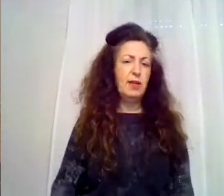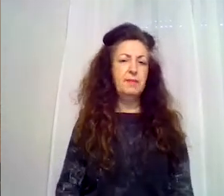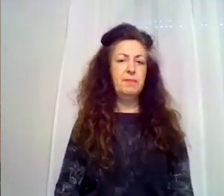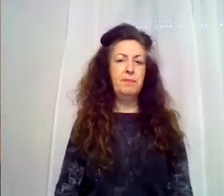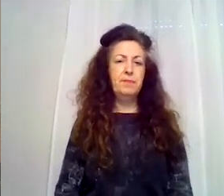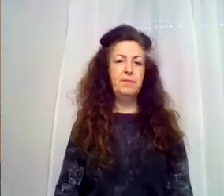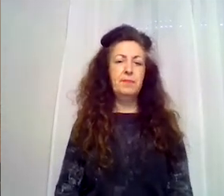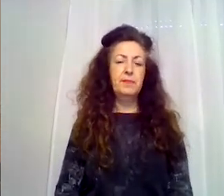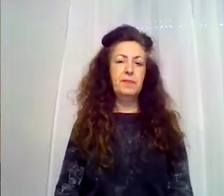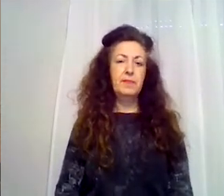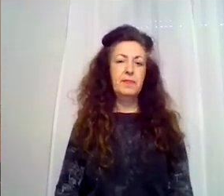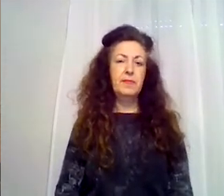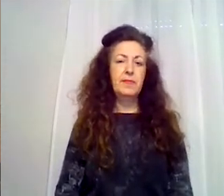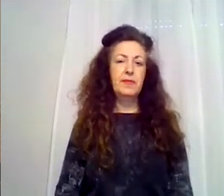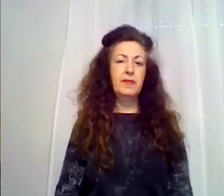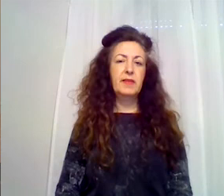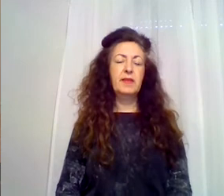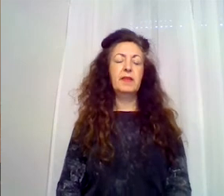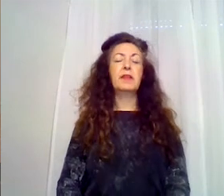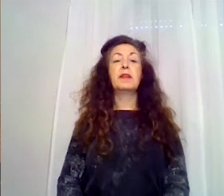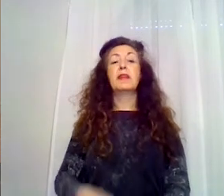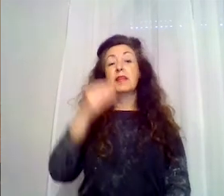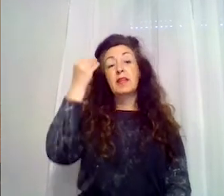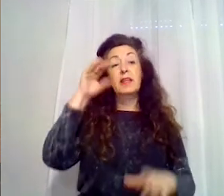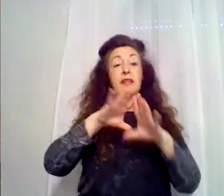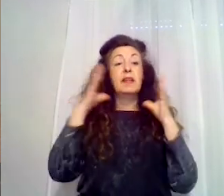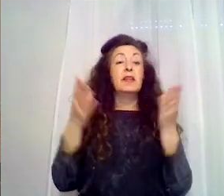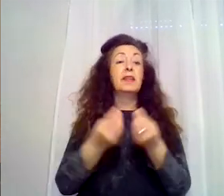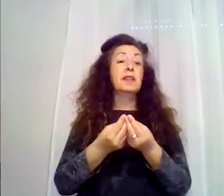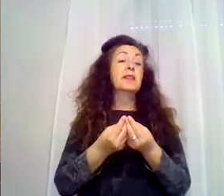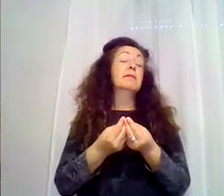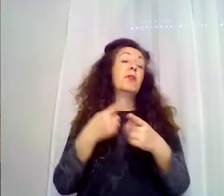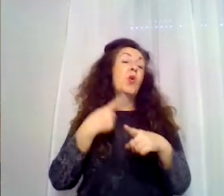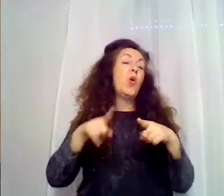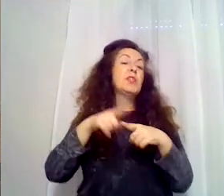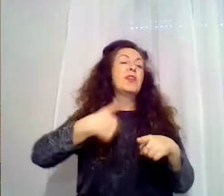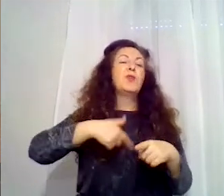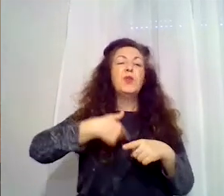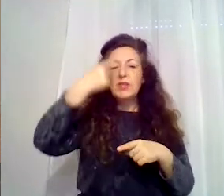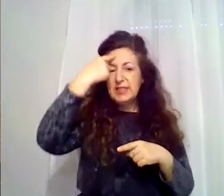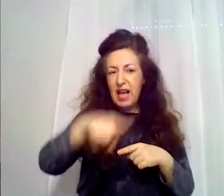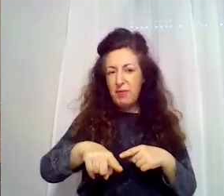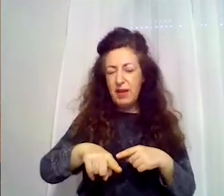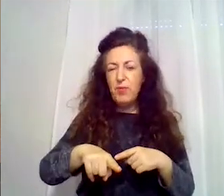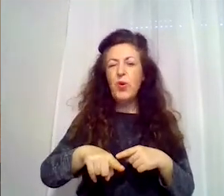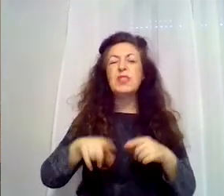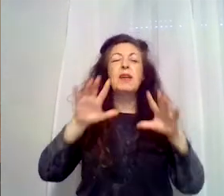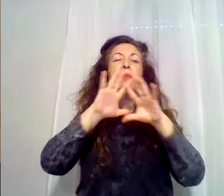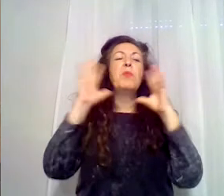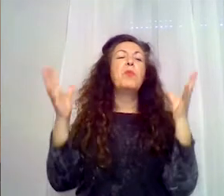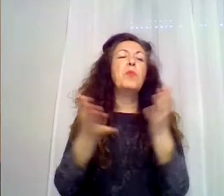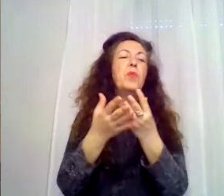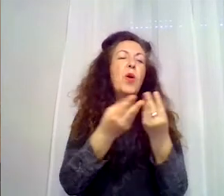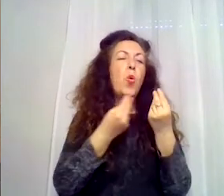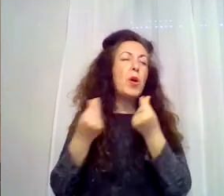un personaje que además hacía absolutamente, ya públicamente, porque ya estamos en el siglo